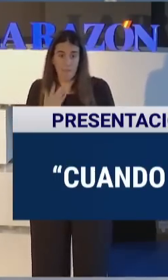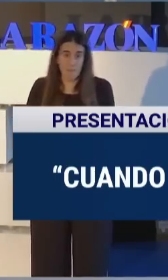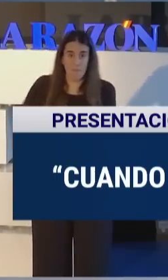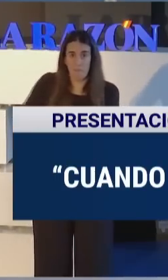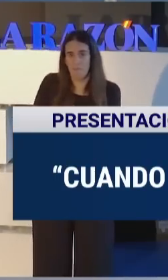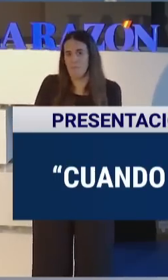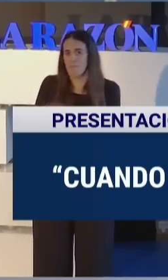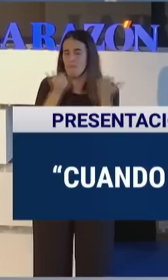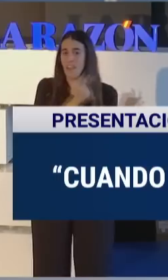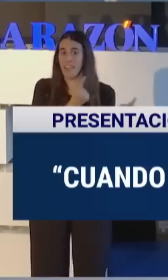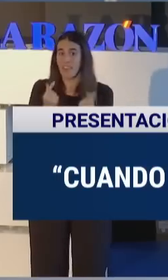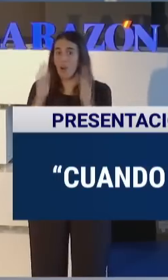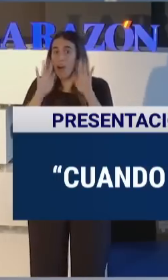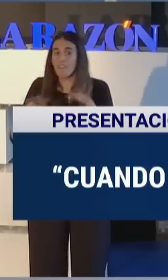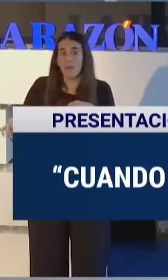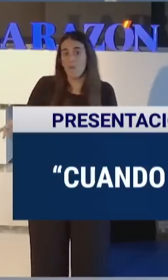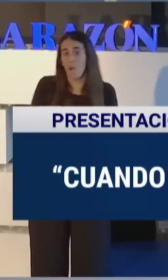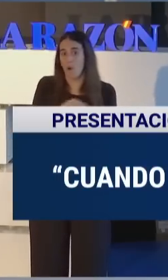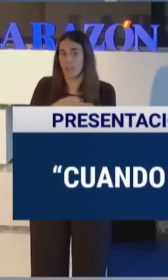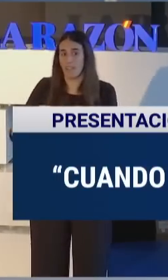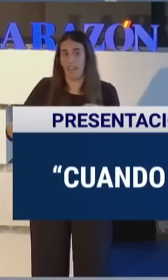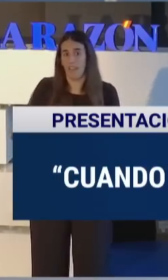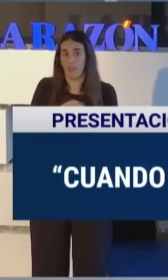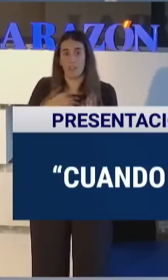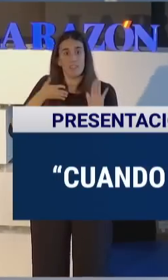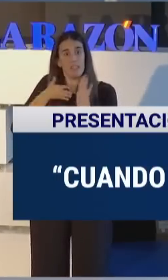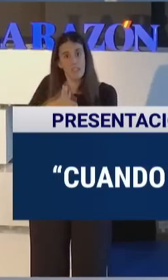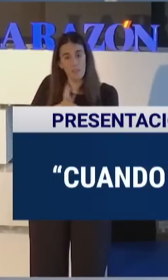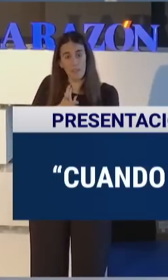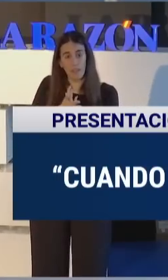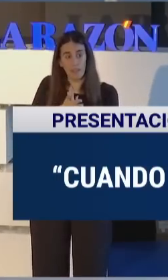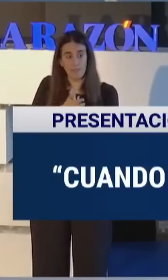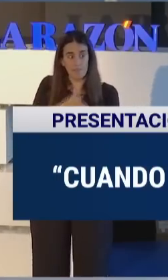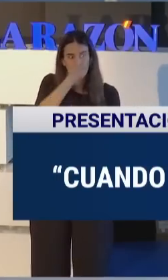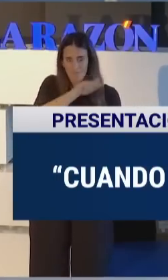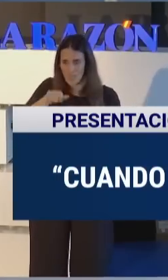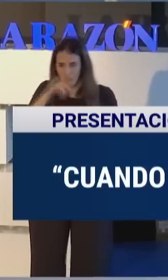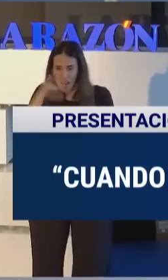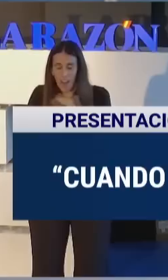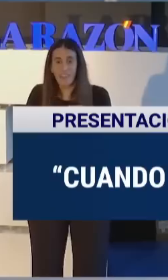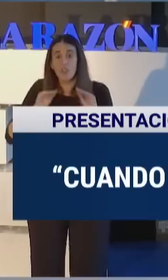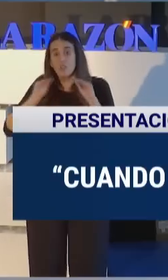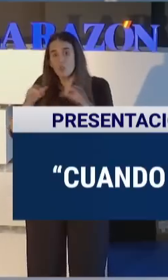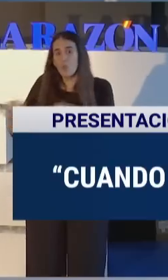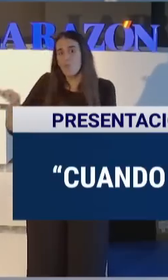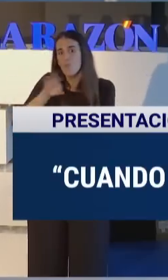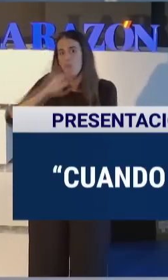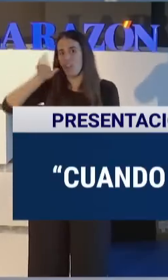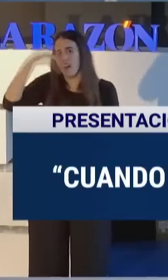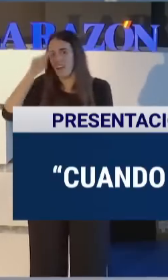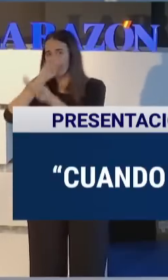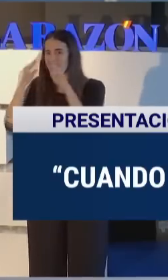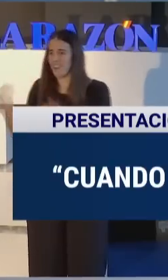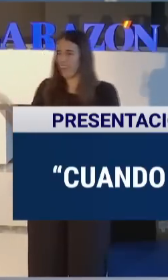dinero, esa monetización se va a hacer endógenamente por la gente trayendo sus monedas extranjeras adentro de